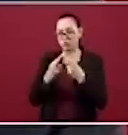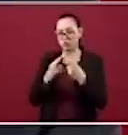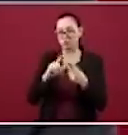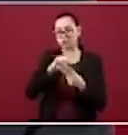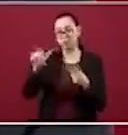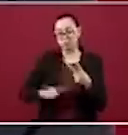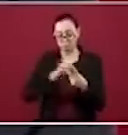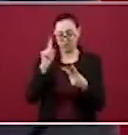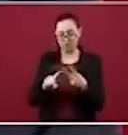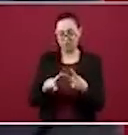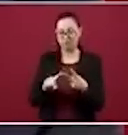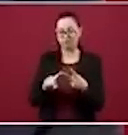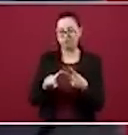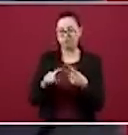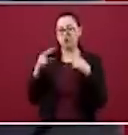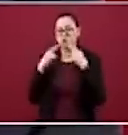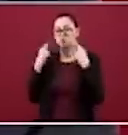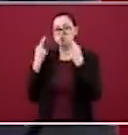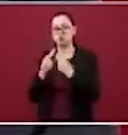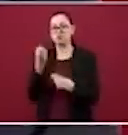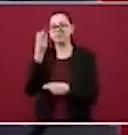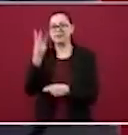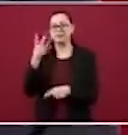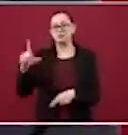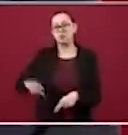reunión con tres gobernadores.